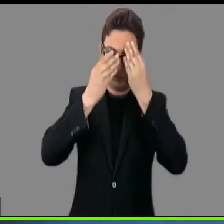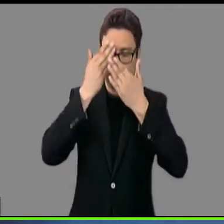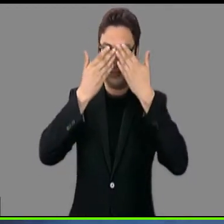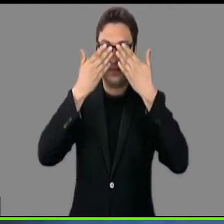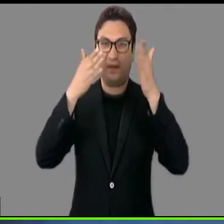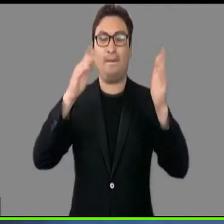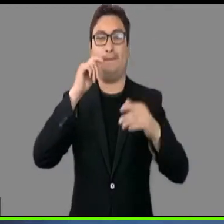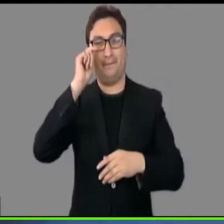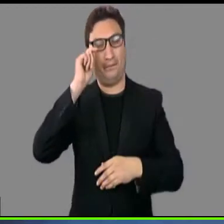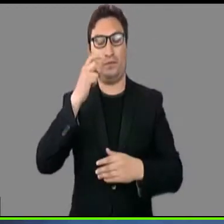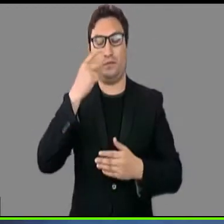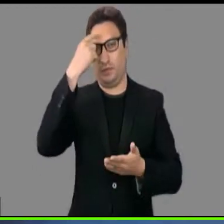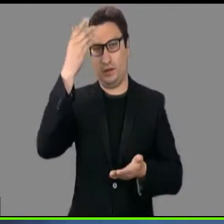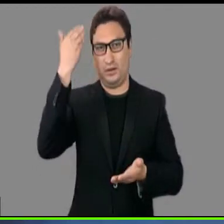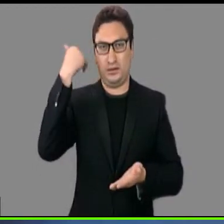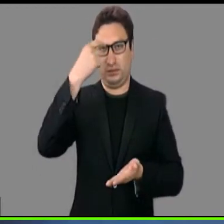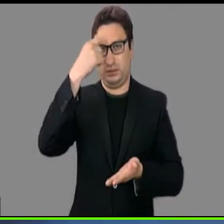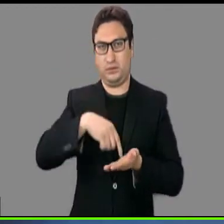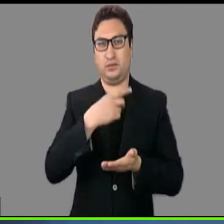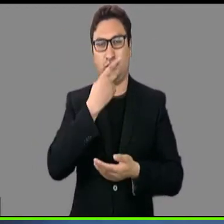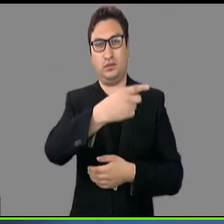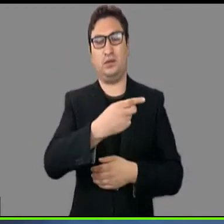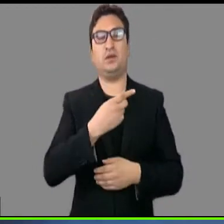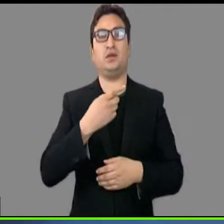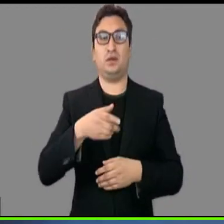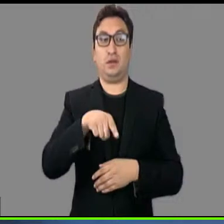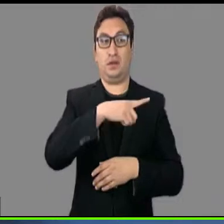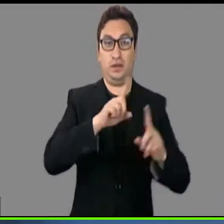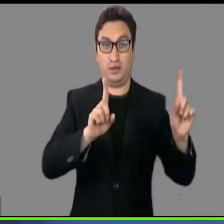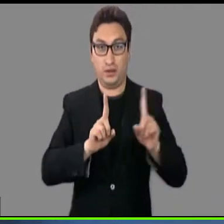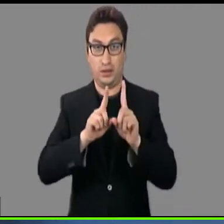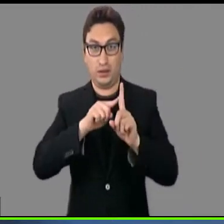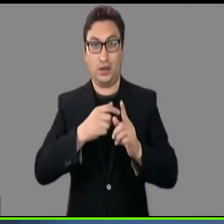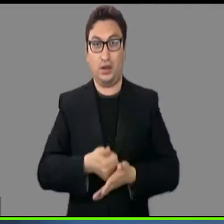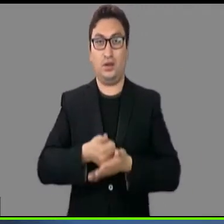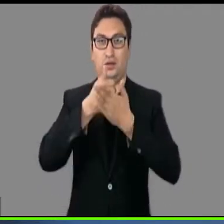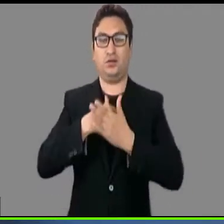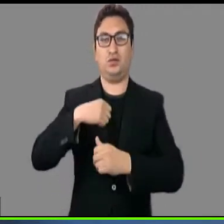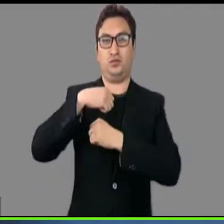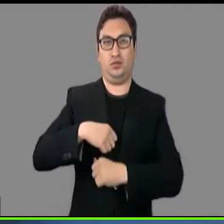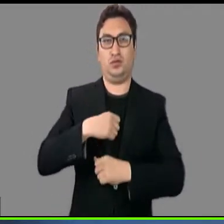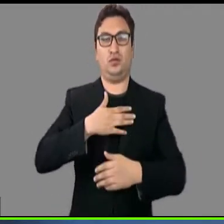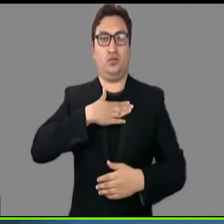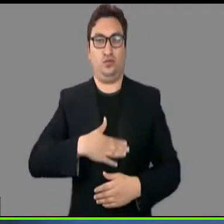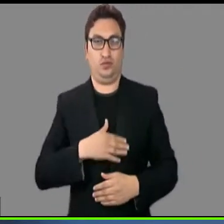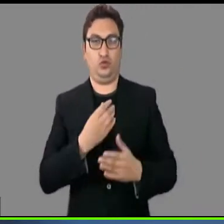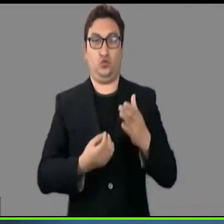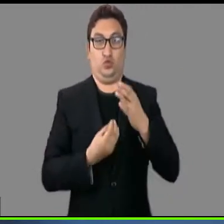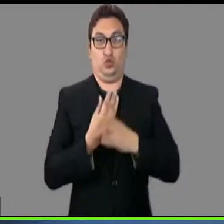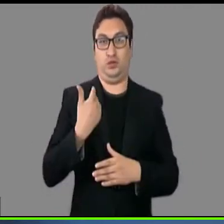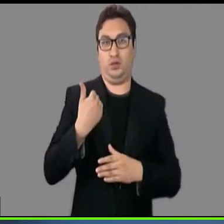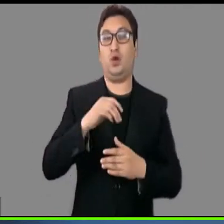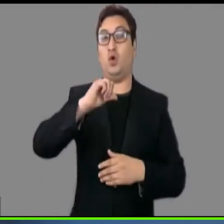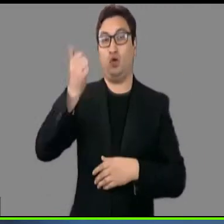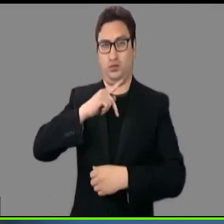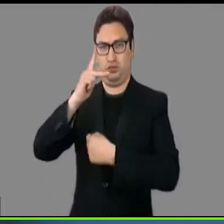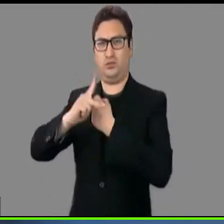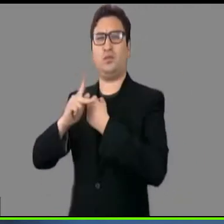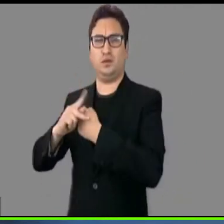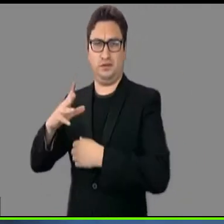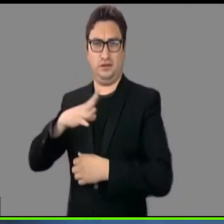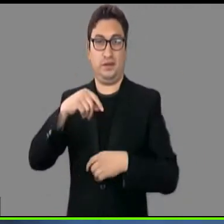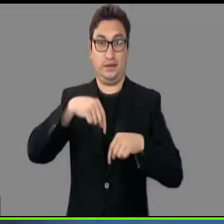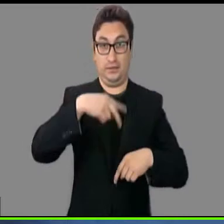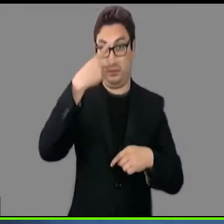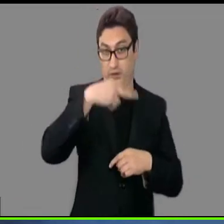estos facilitadores de justicia como auxiliares de justicia es una figura relativamente nueva. Existe en otros países, pero en México no existe. Entonces, lo